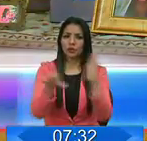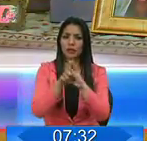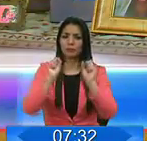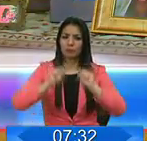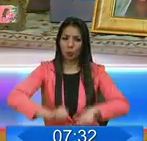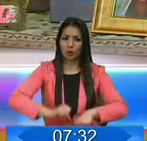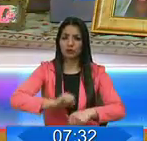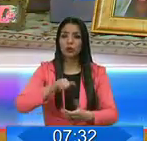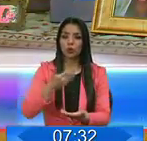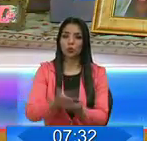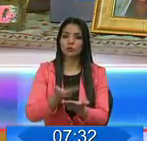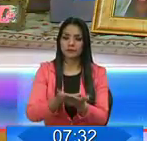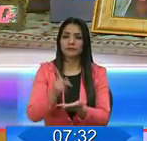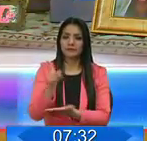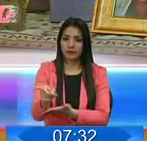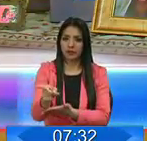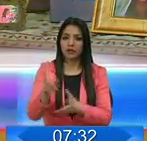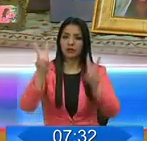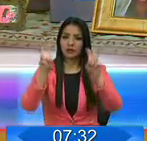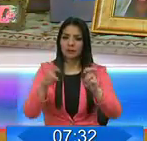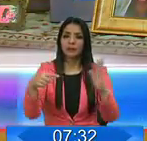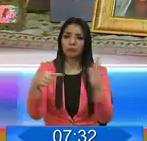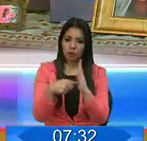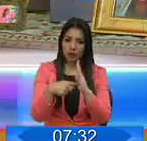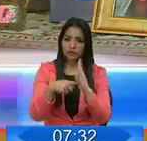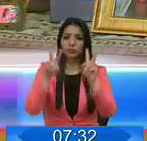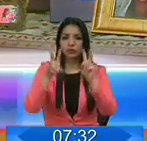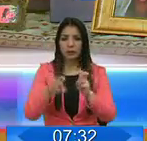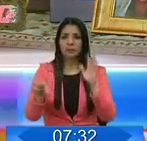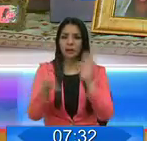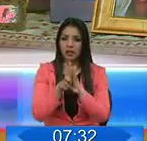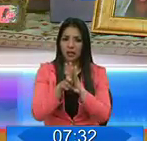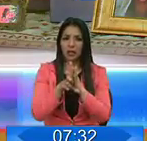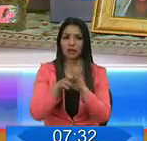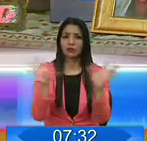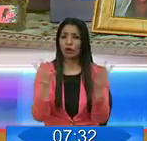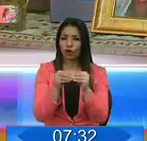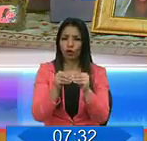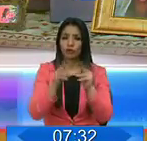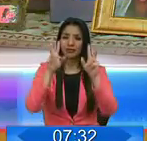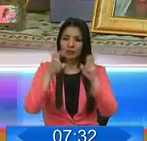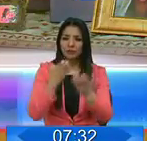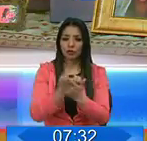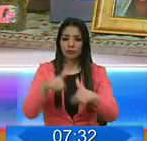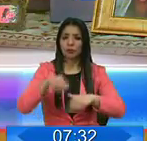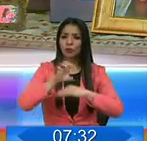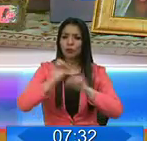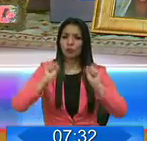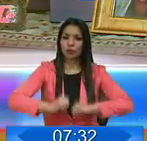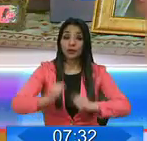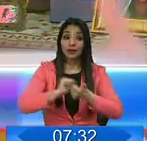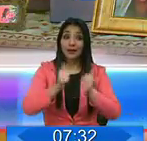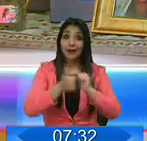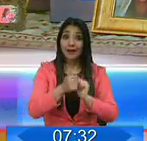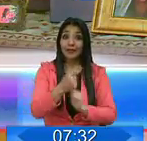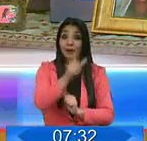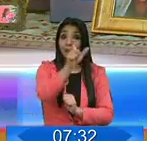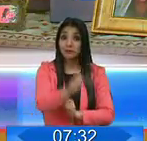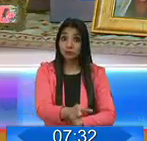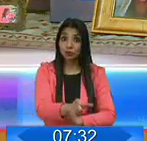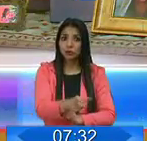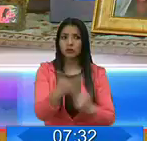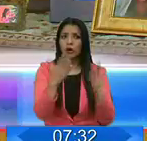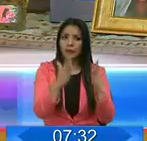justificado plenamente, tanto en el tema impuestos, tanto en el tema legal, en el marco económico del país, para que cada obrero,